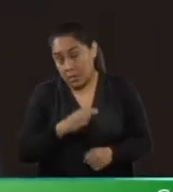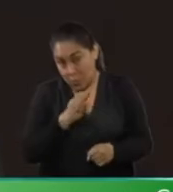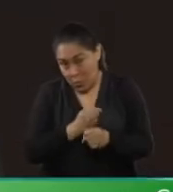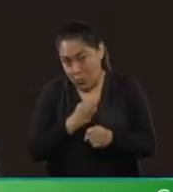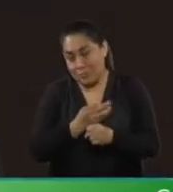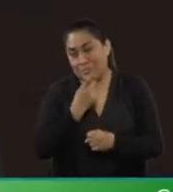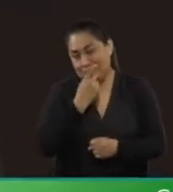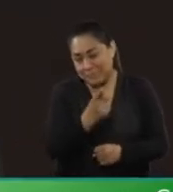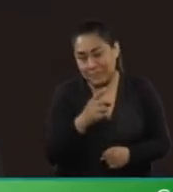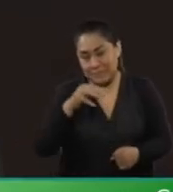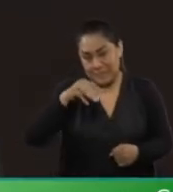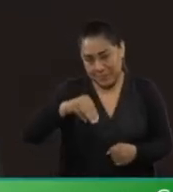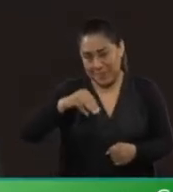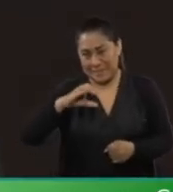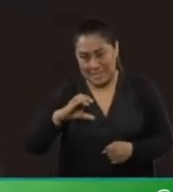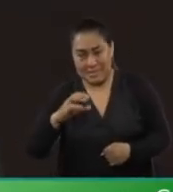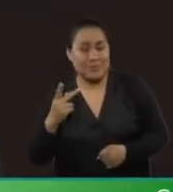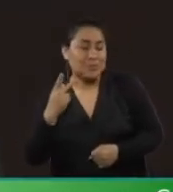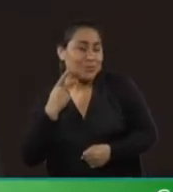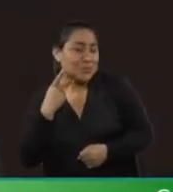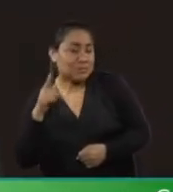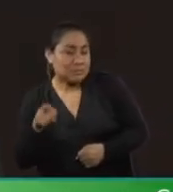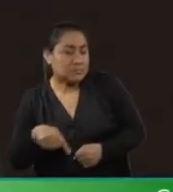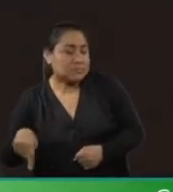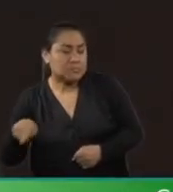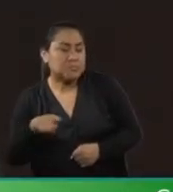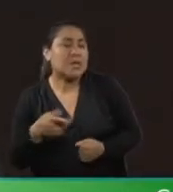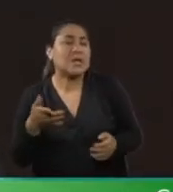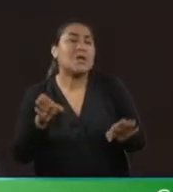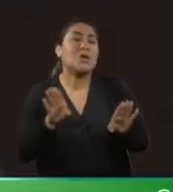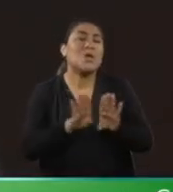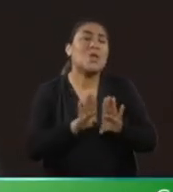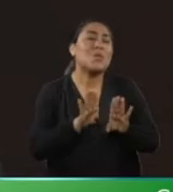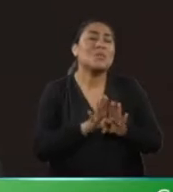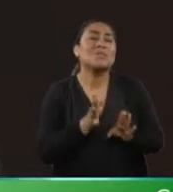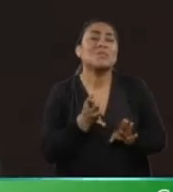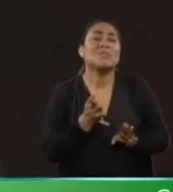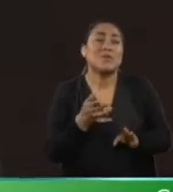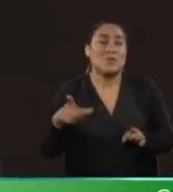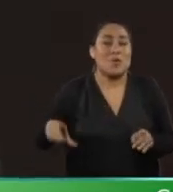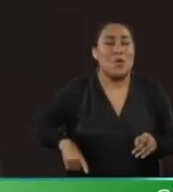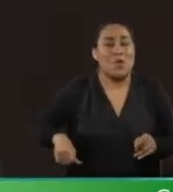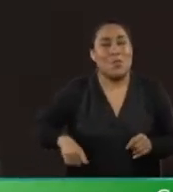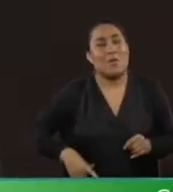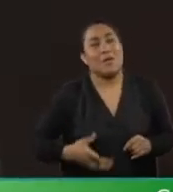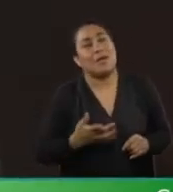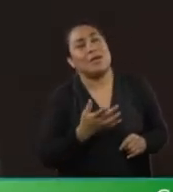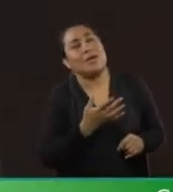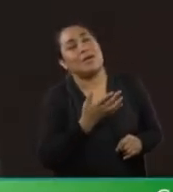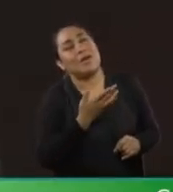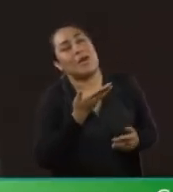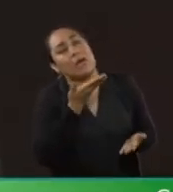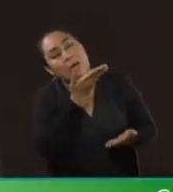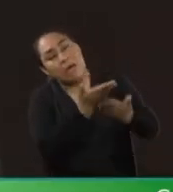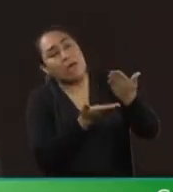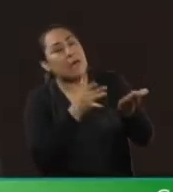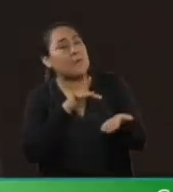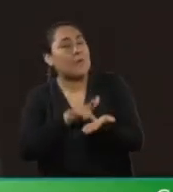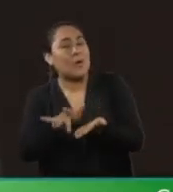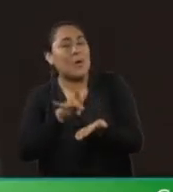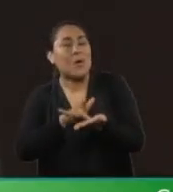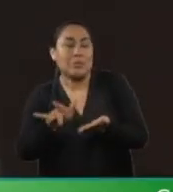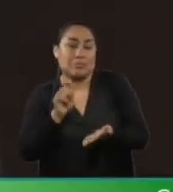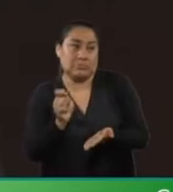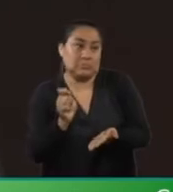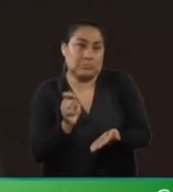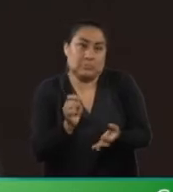que en Movimiento Ciudadano nunca le hemos regateado a este gobierno el apoyo a algún tema que sea